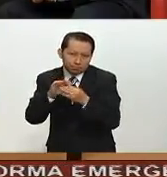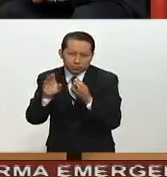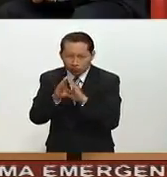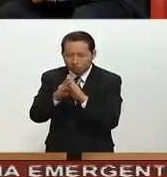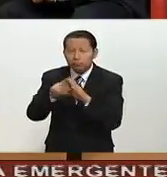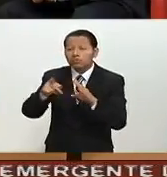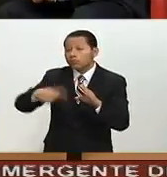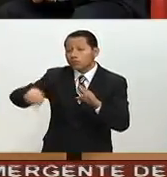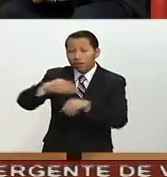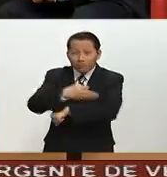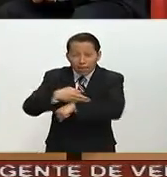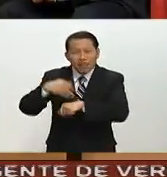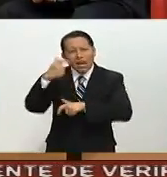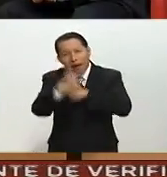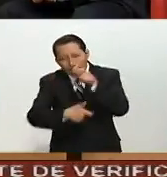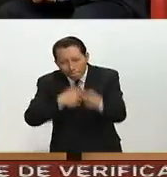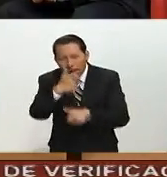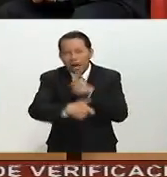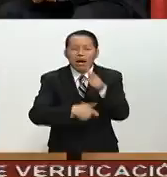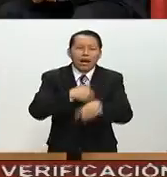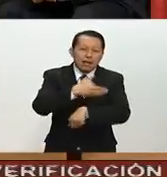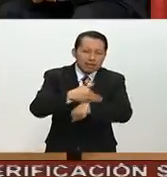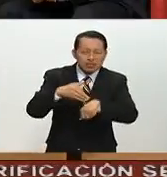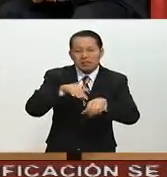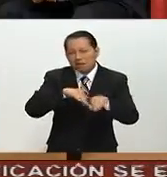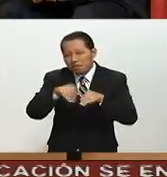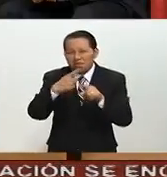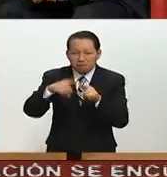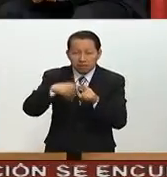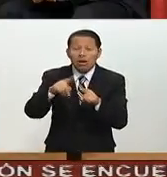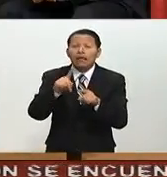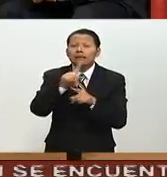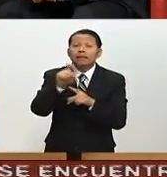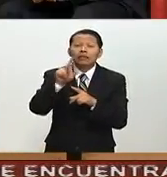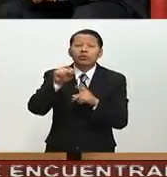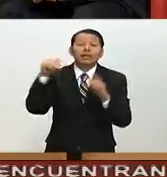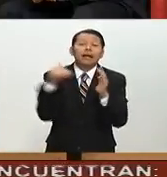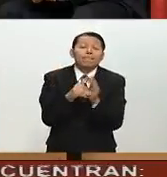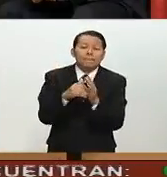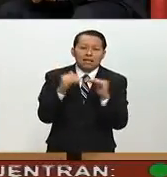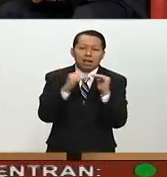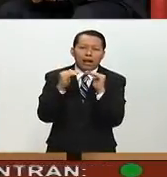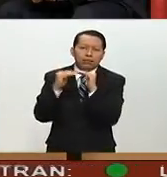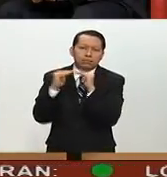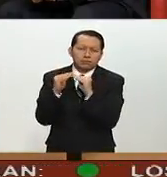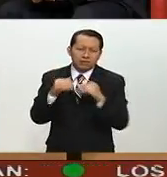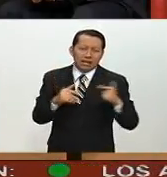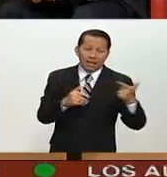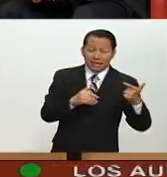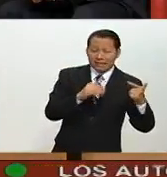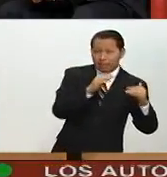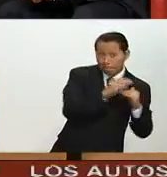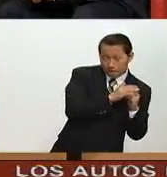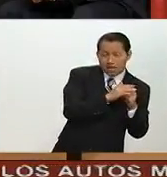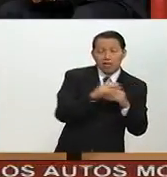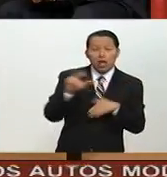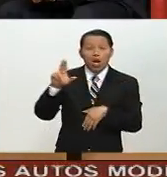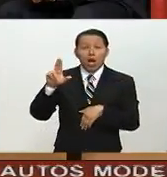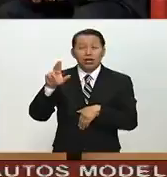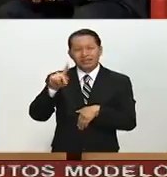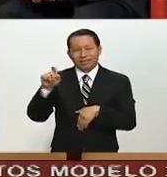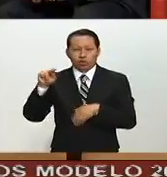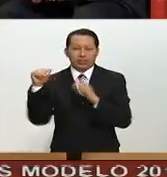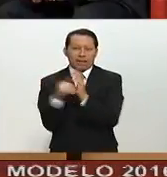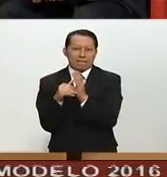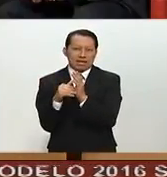a plazos y con muchos modelos acá de trabajo, ellos han construido 180,000 viviendas, ¿no? Entonces, una 7,000 y la otra 180,000. Obviamente,